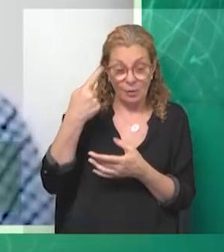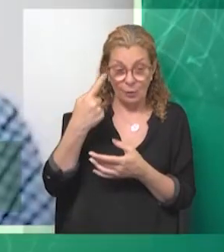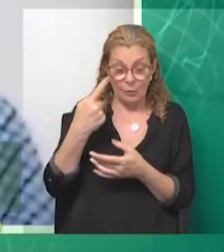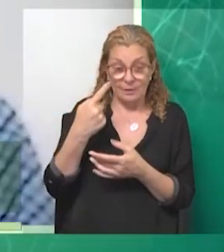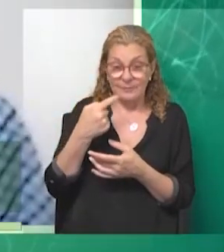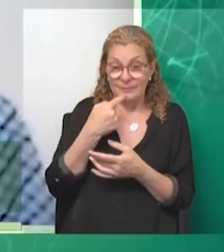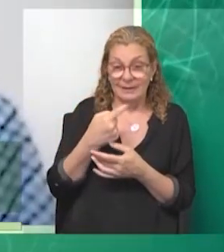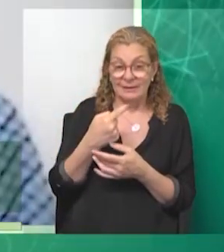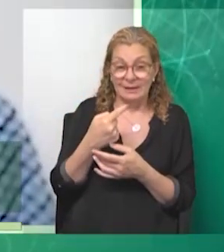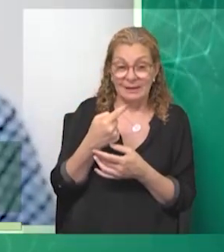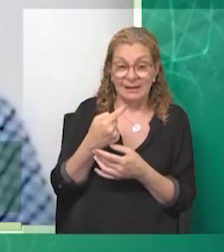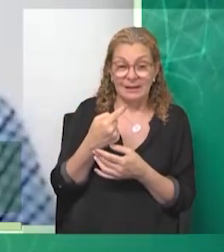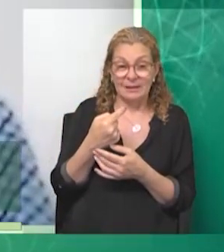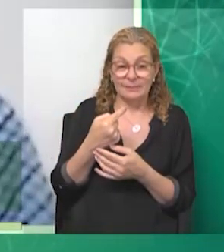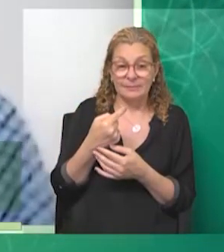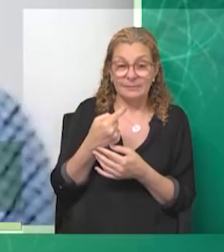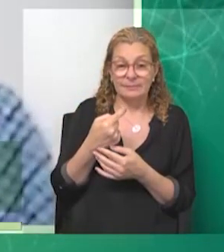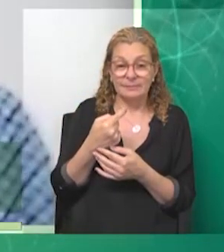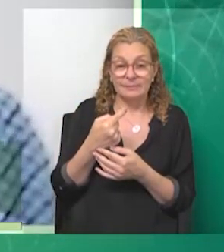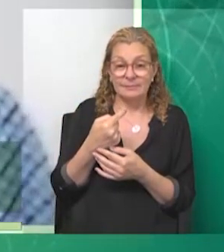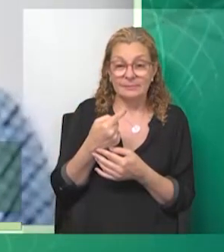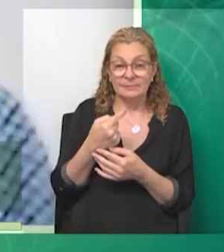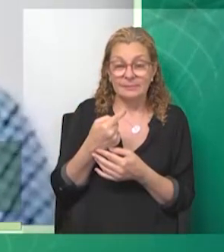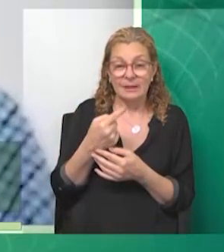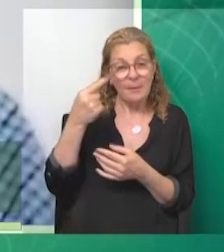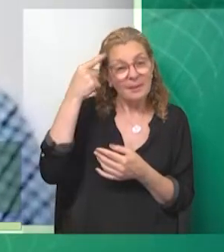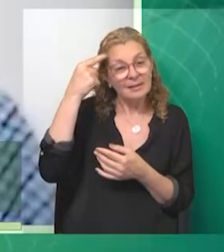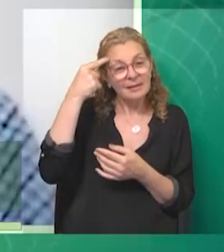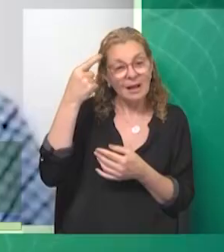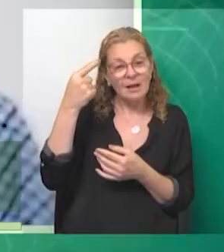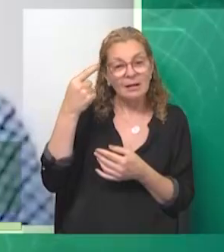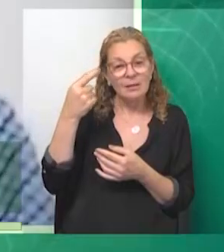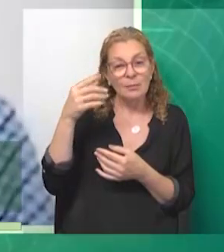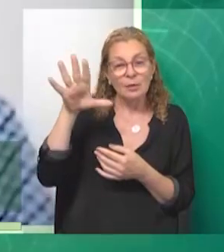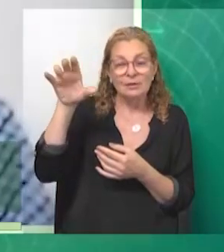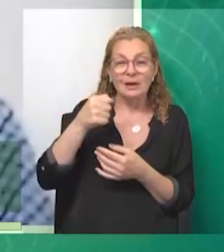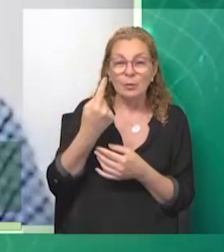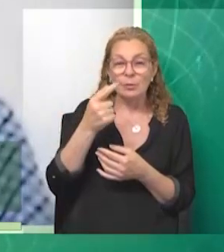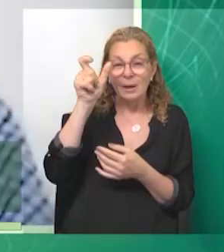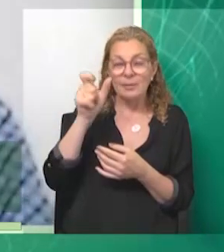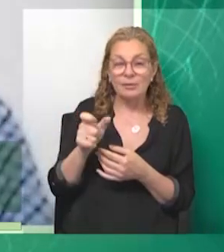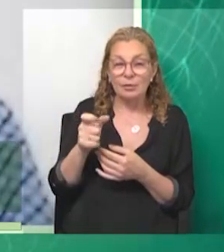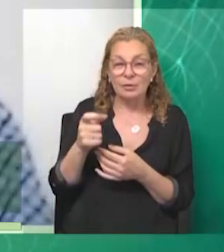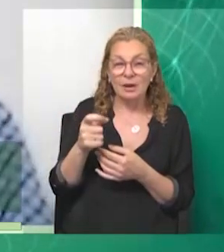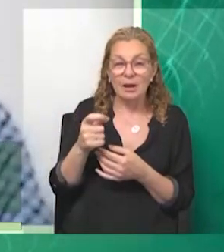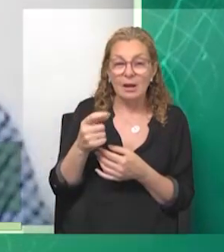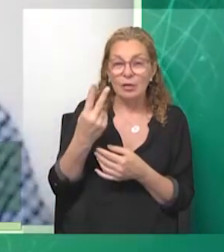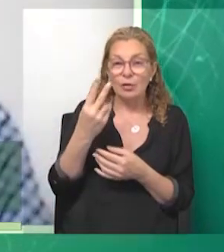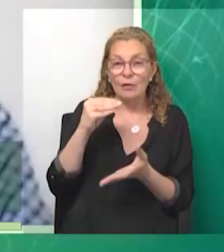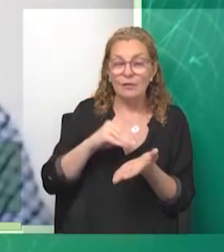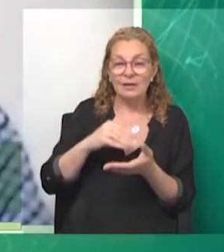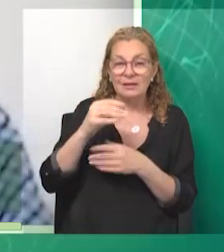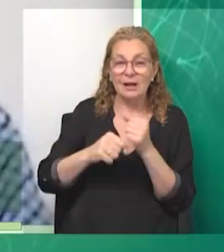términos de de pensar Bueno qué puede traer una persona dos veces al año